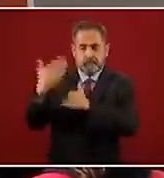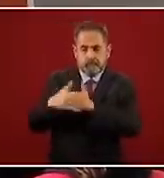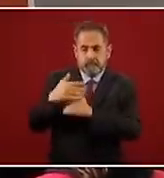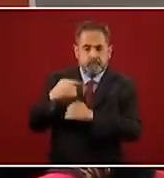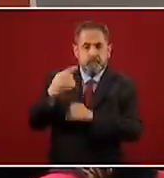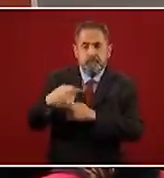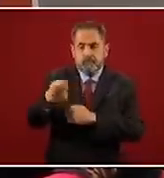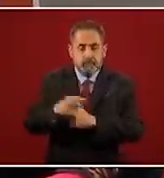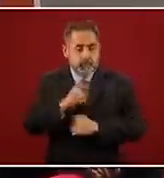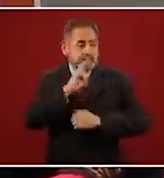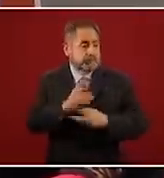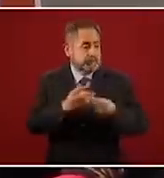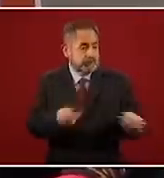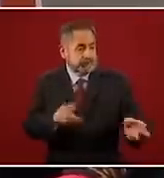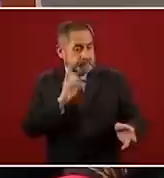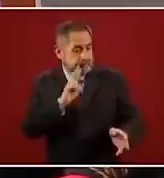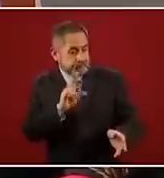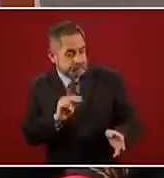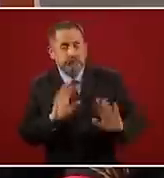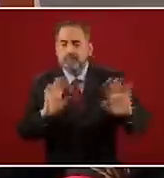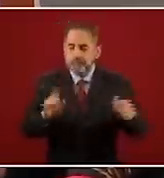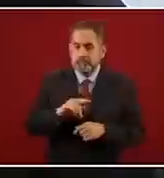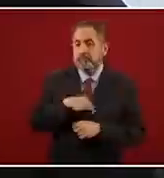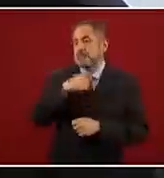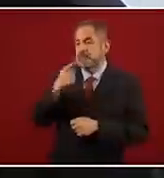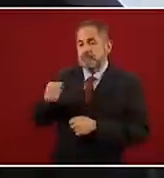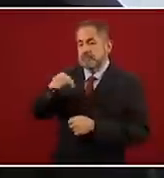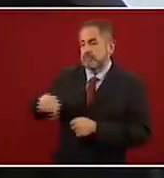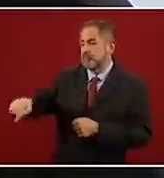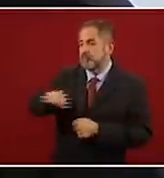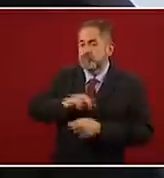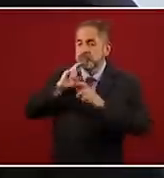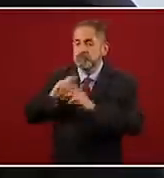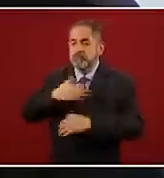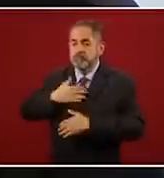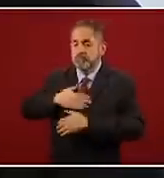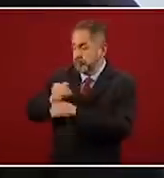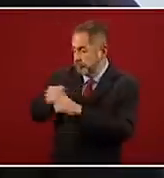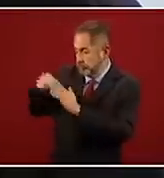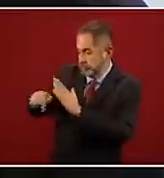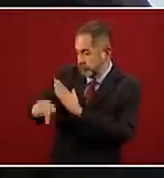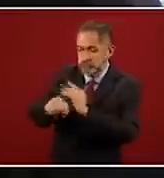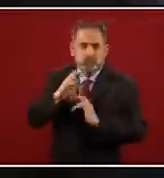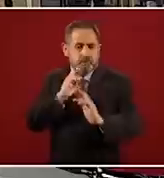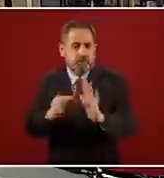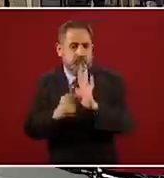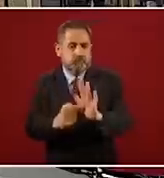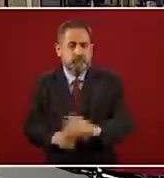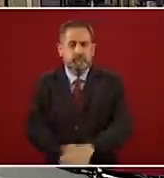semanas resolver, y si no, cuando tengamos nosotros ya los resultados de nuestro pozo exploratorio.